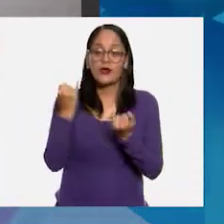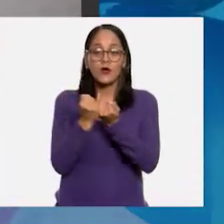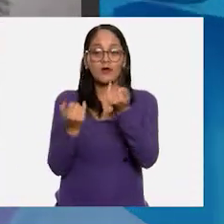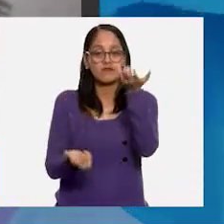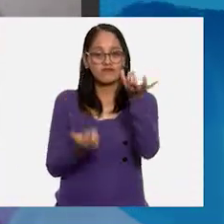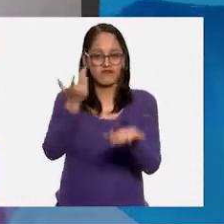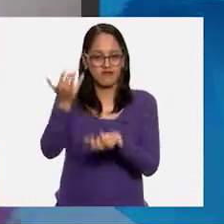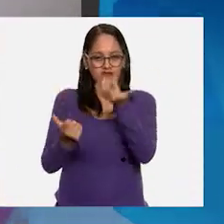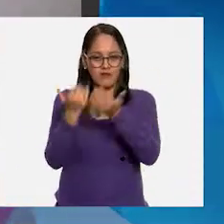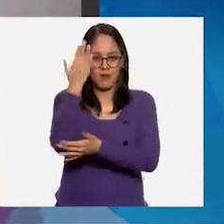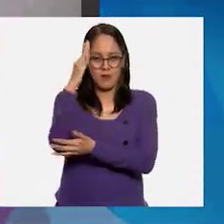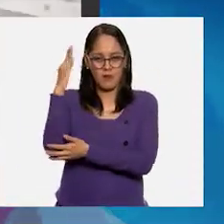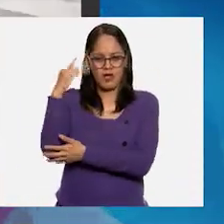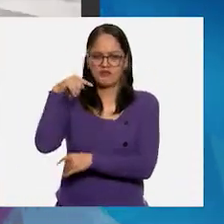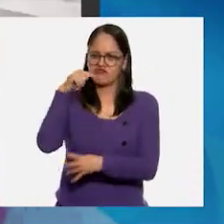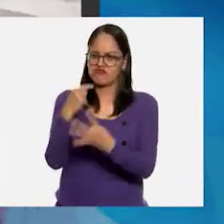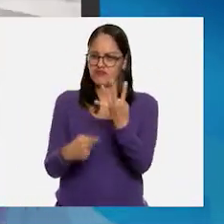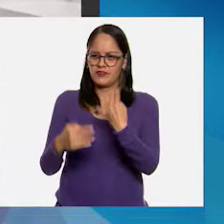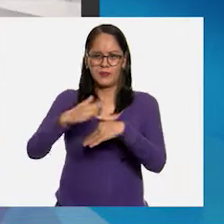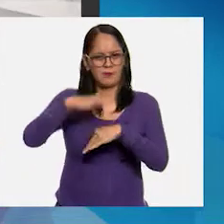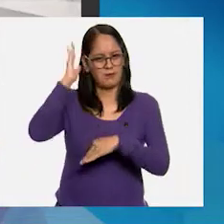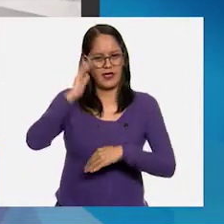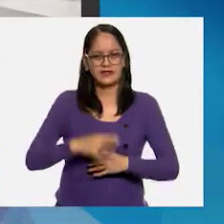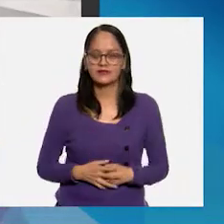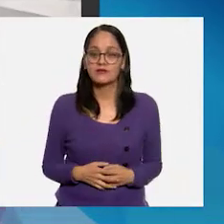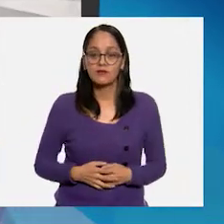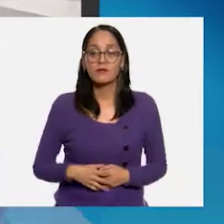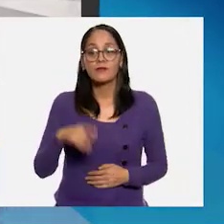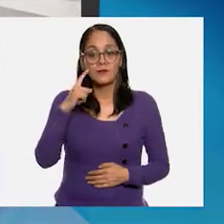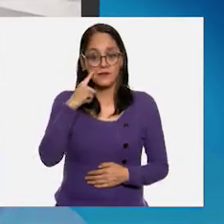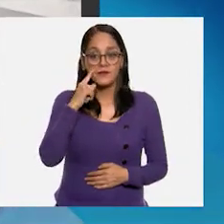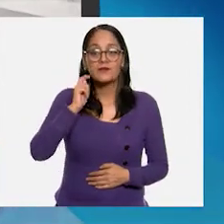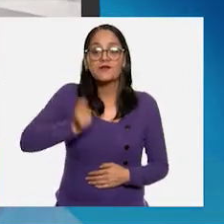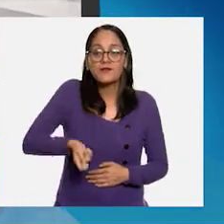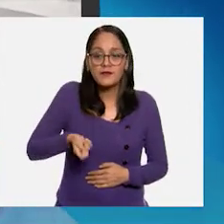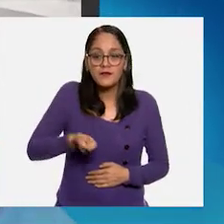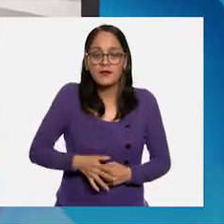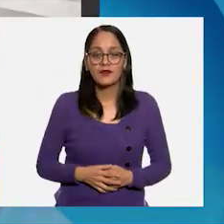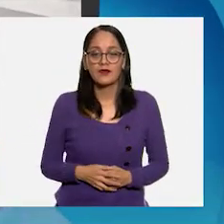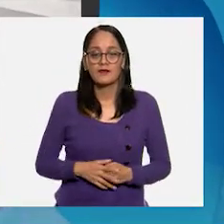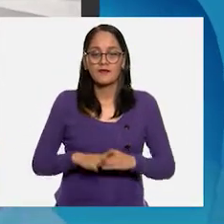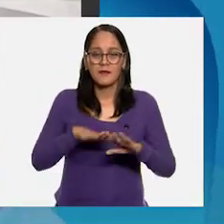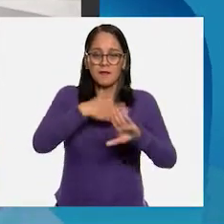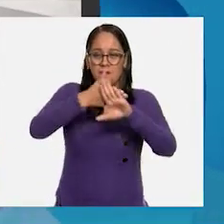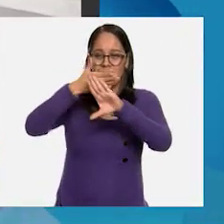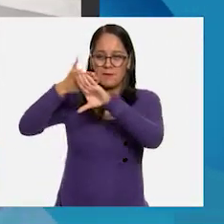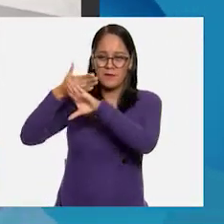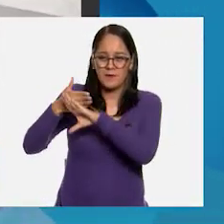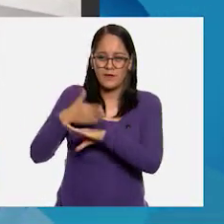entre otros. Son daños provocados por